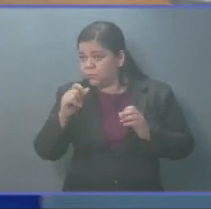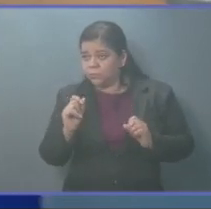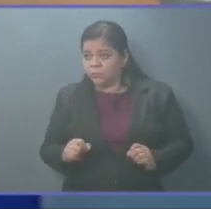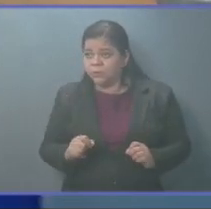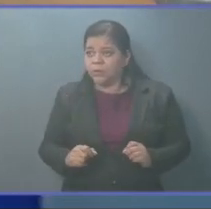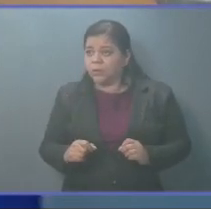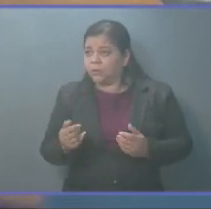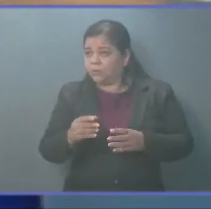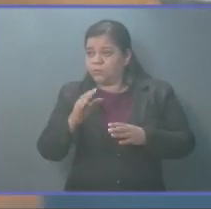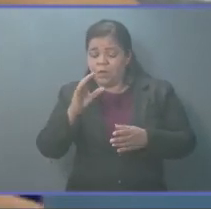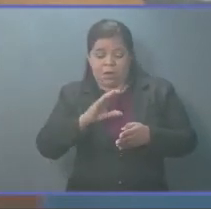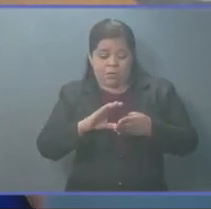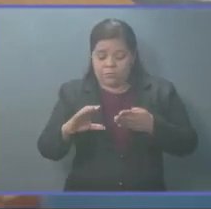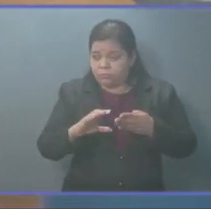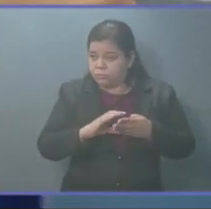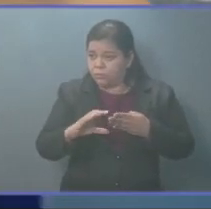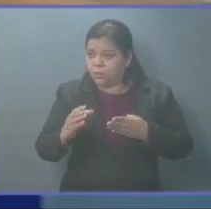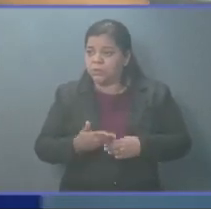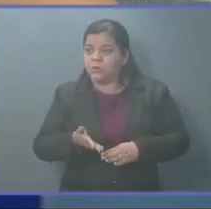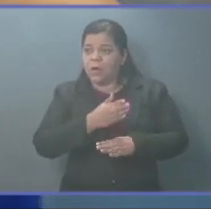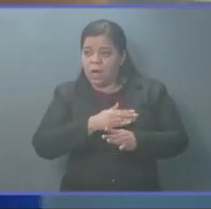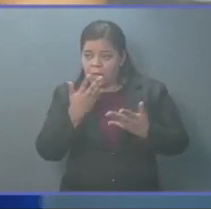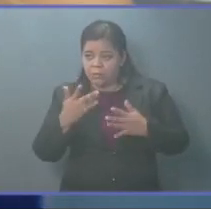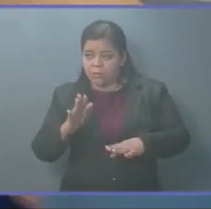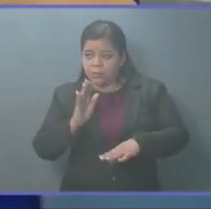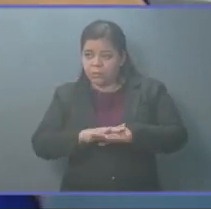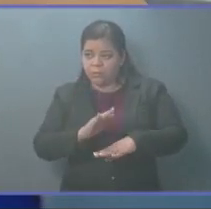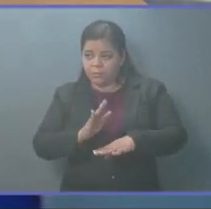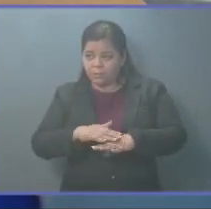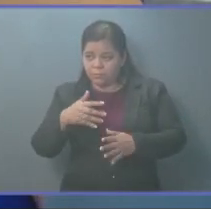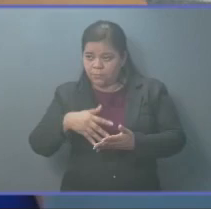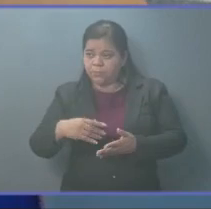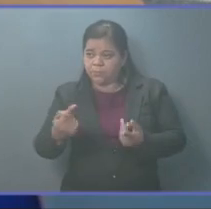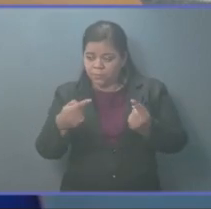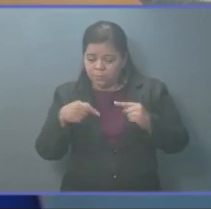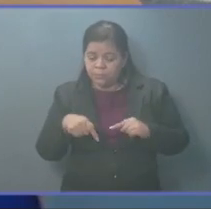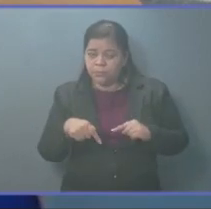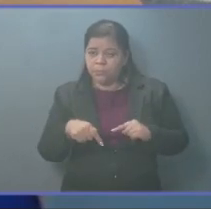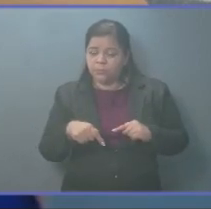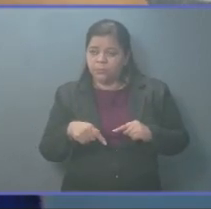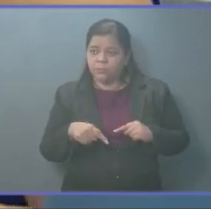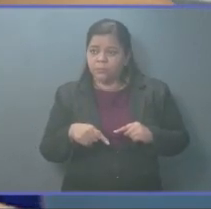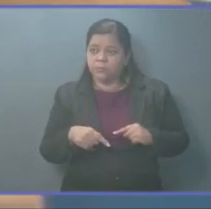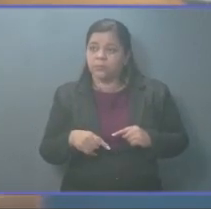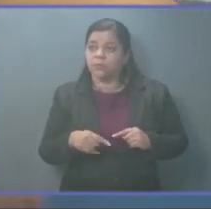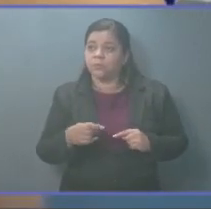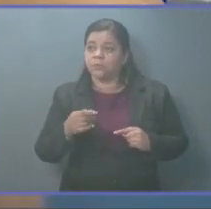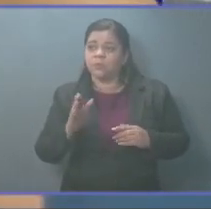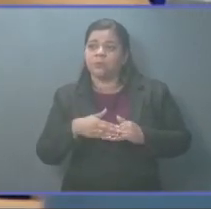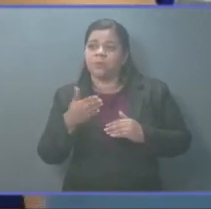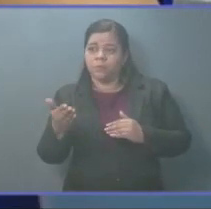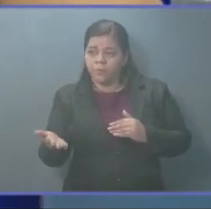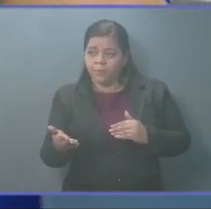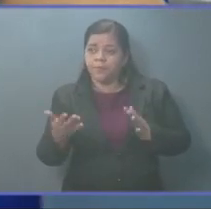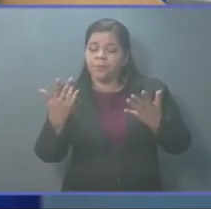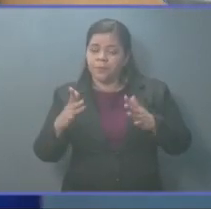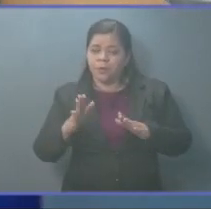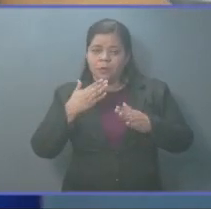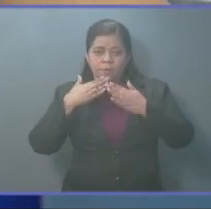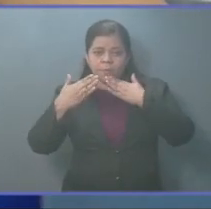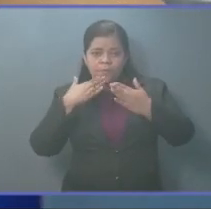porque el presidente de la República también ya había llamado al pueblo a venir, y que luego ya explicó